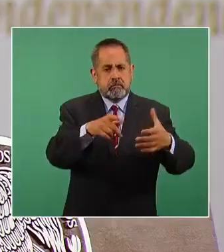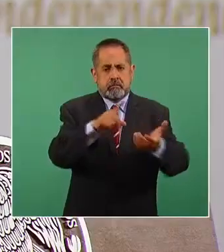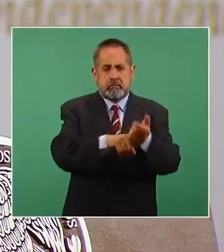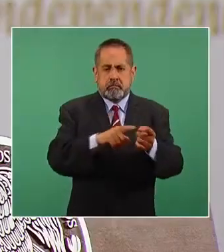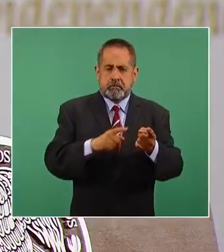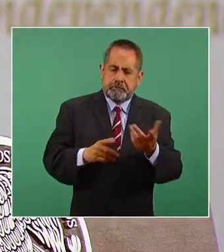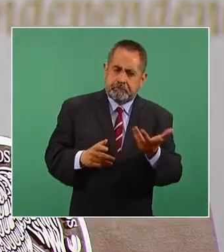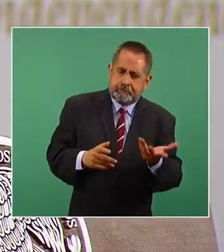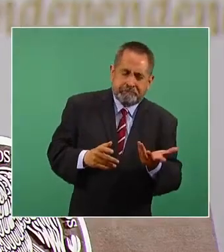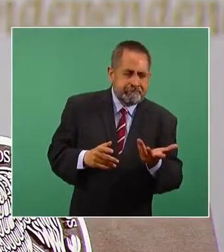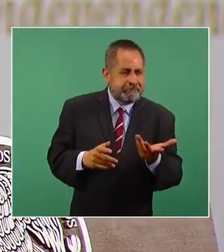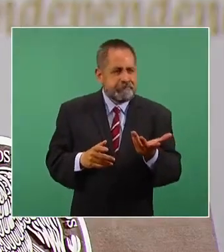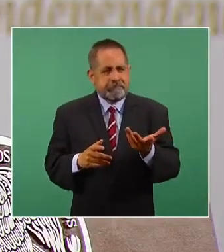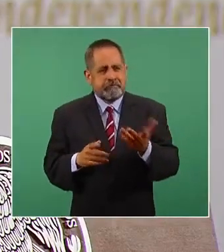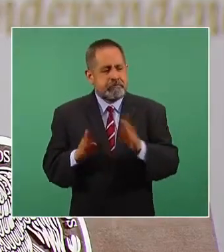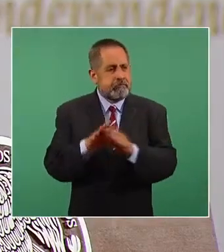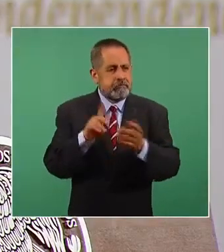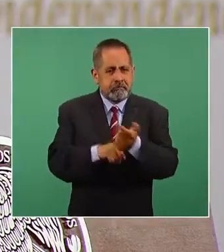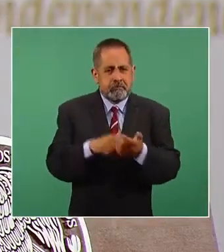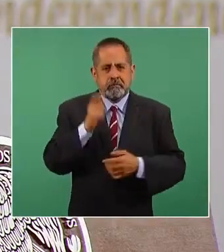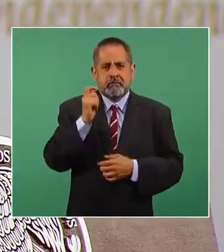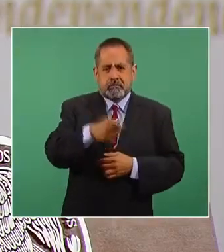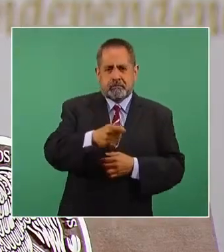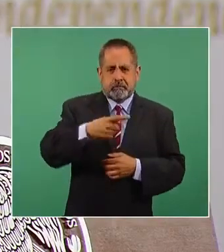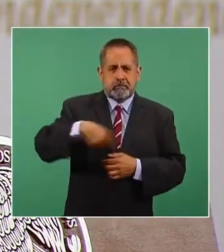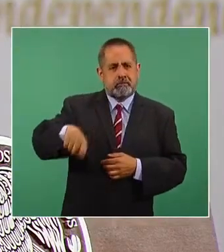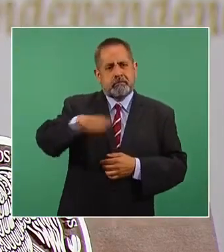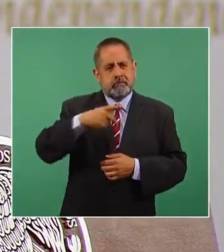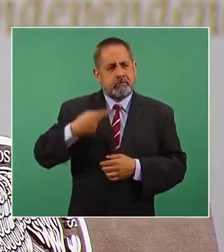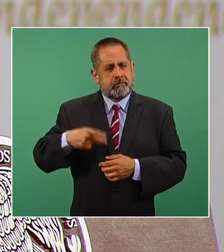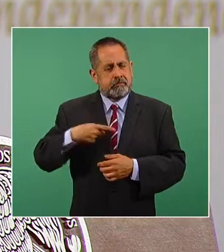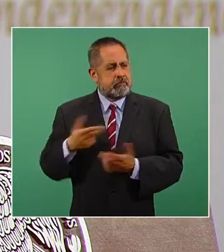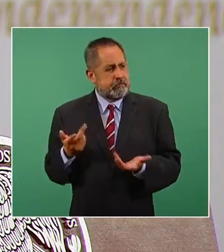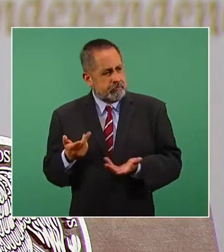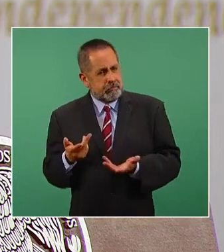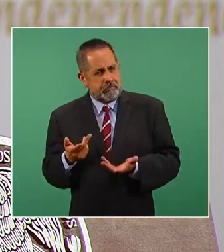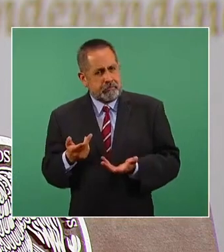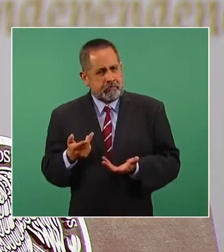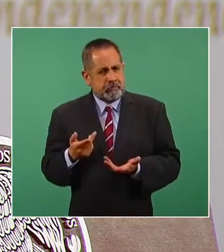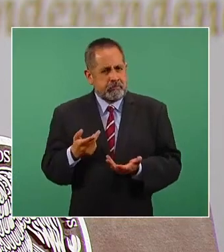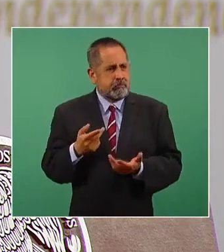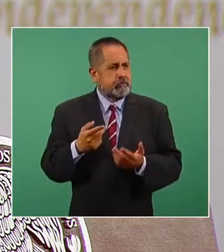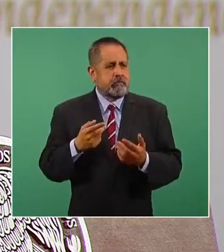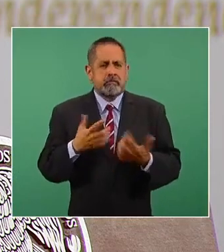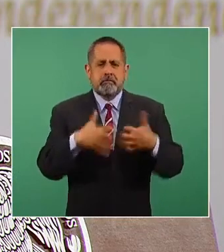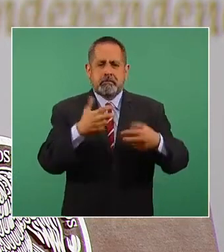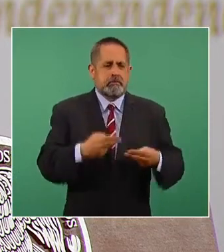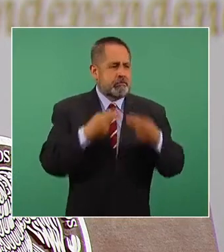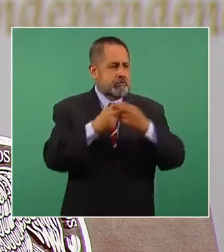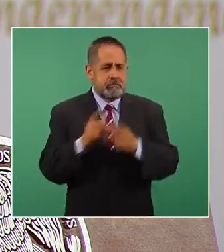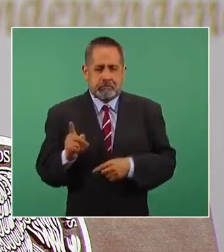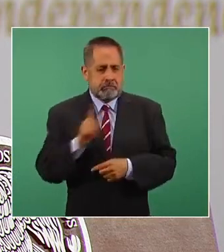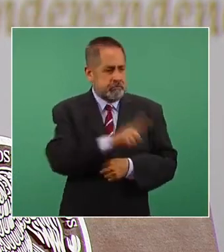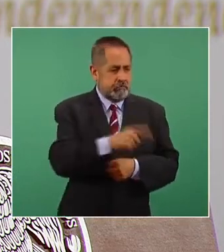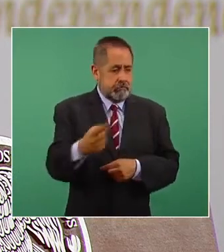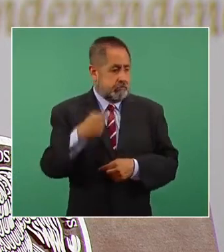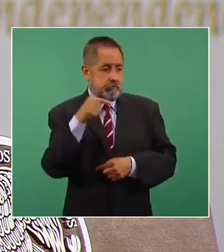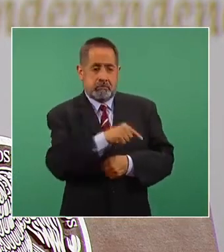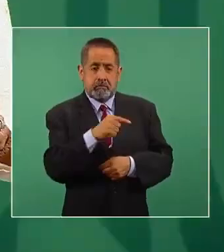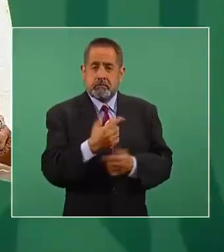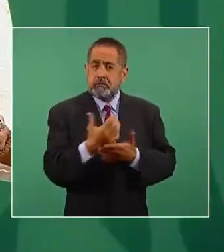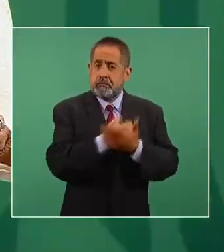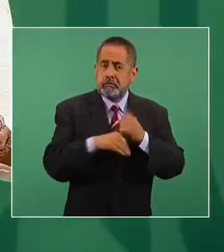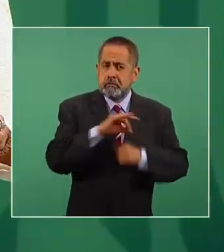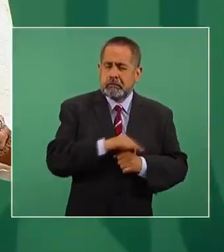consumidor final, sino que se quedan precisamente con todos quienes son los intermediarios, los comercializadores o los